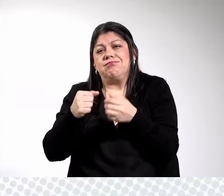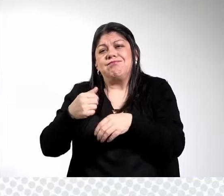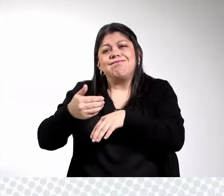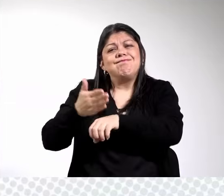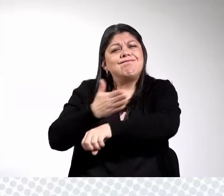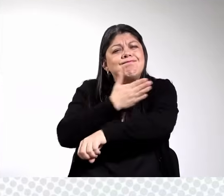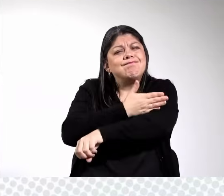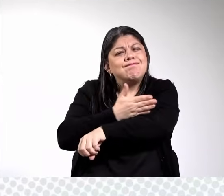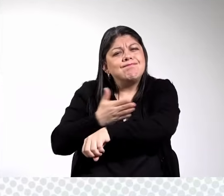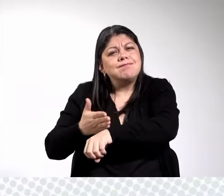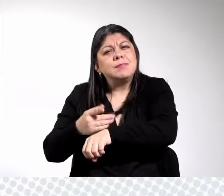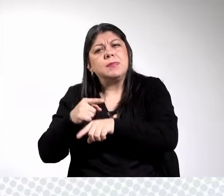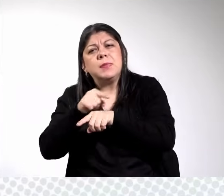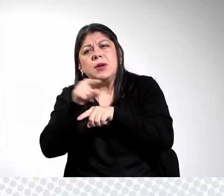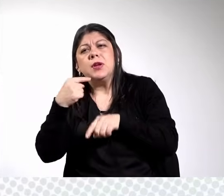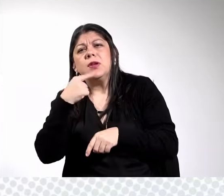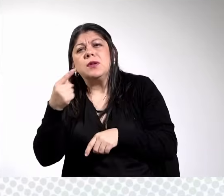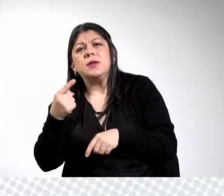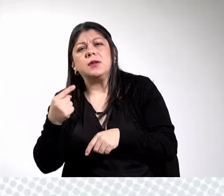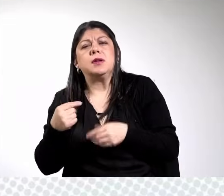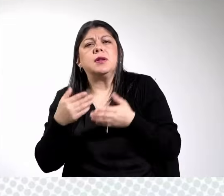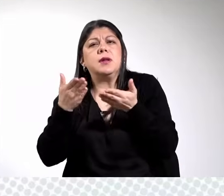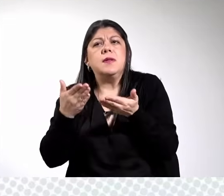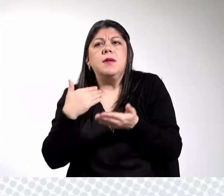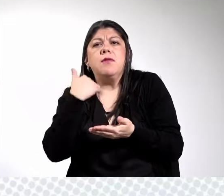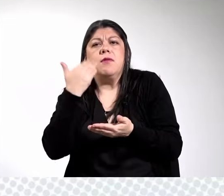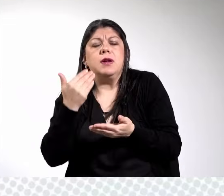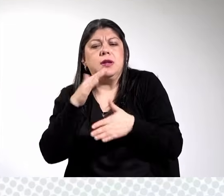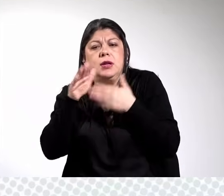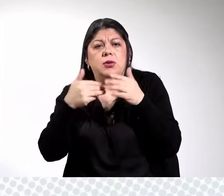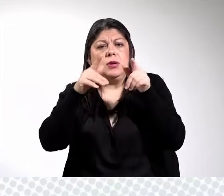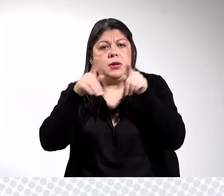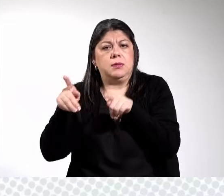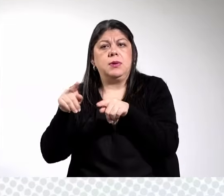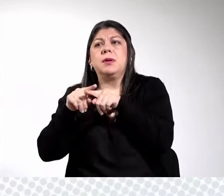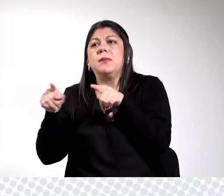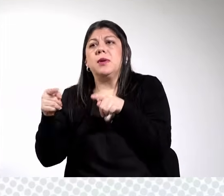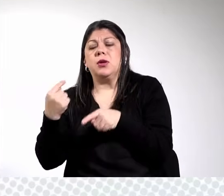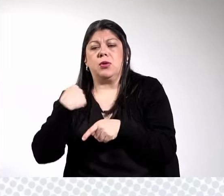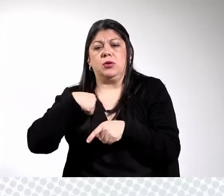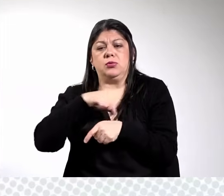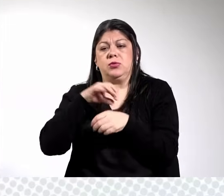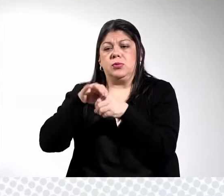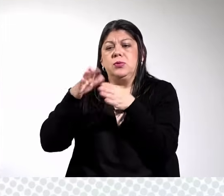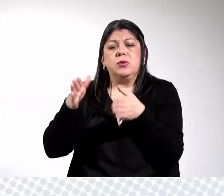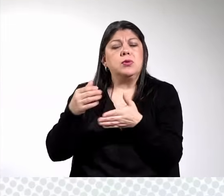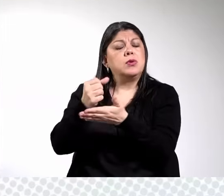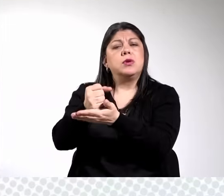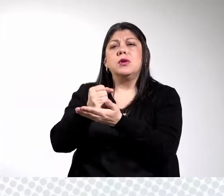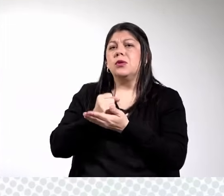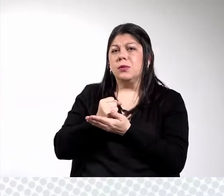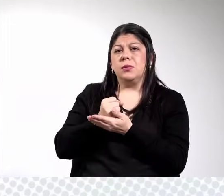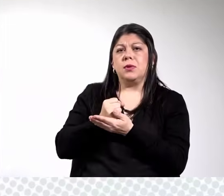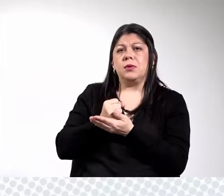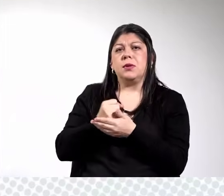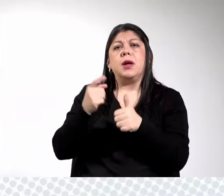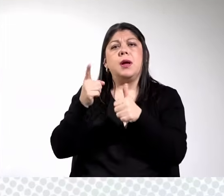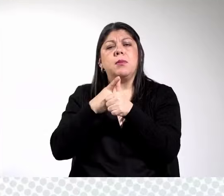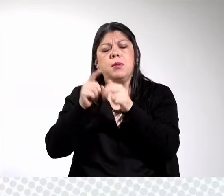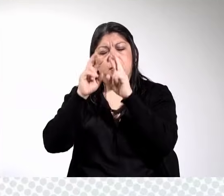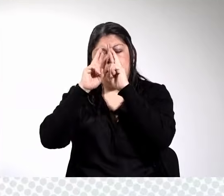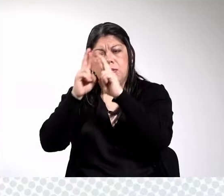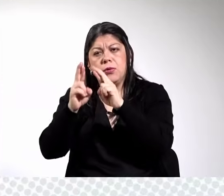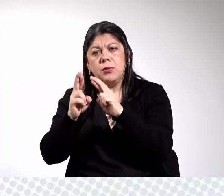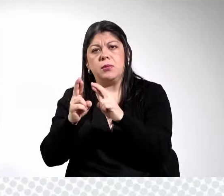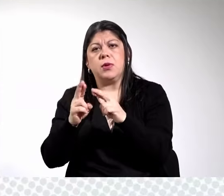ellos dicen, les facilitan la vida a todos los demás menos a los agricultores. Entonces, primero, respeto